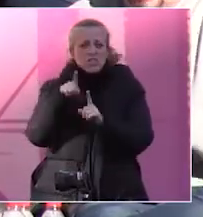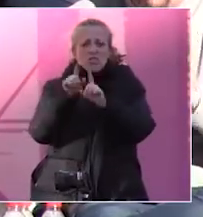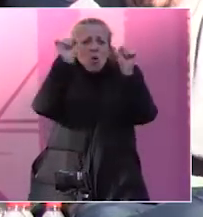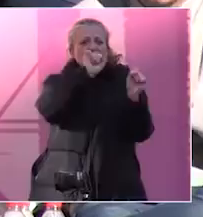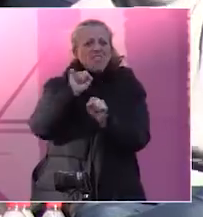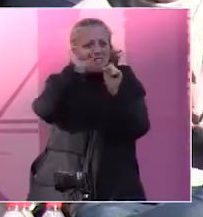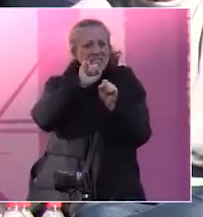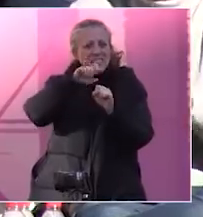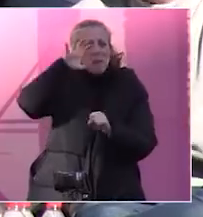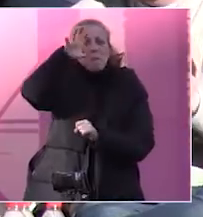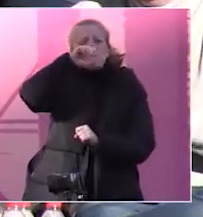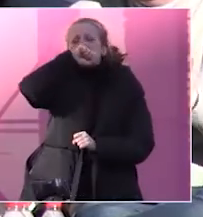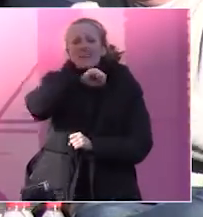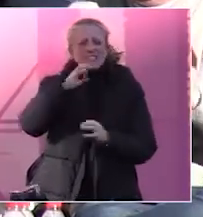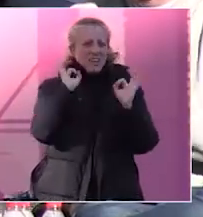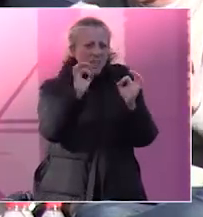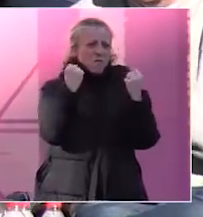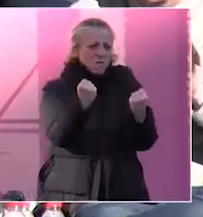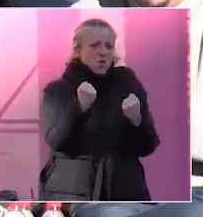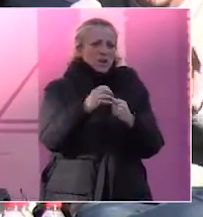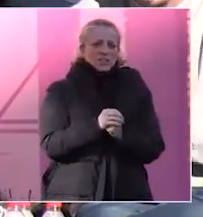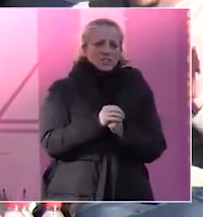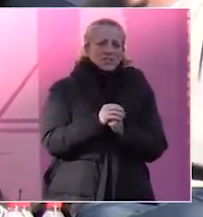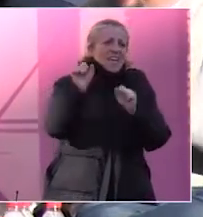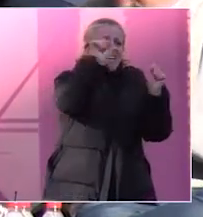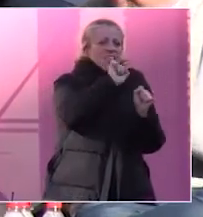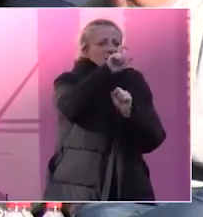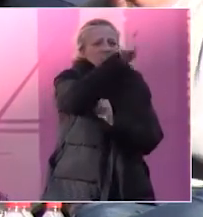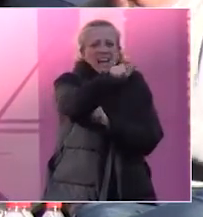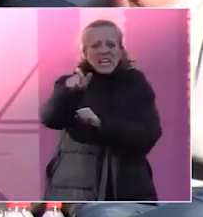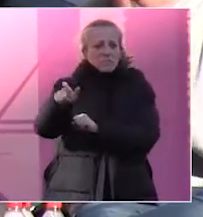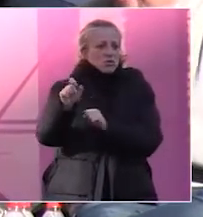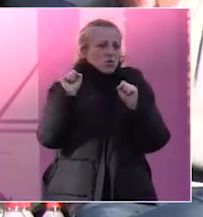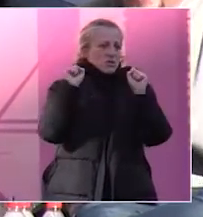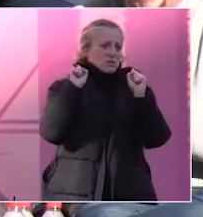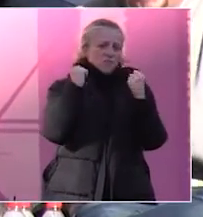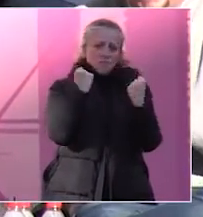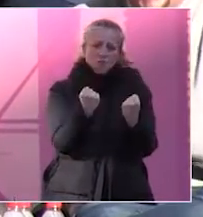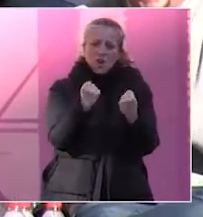la soberanía, defender a sus gentes.